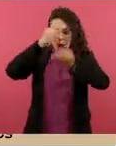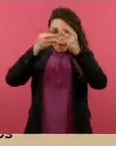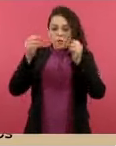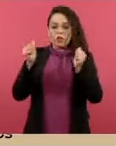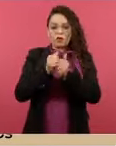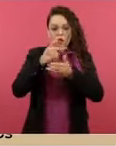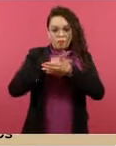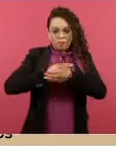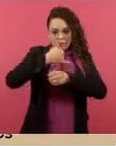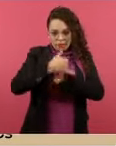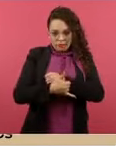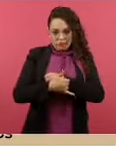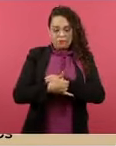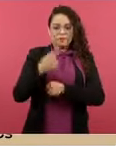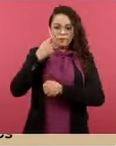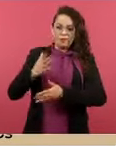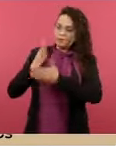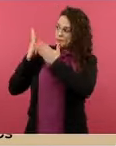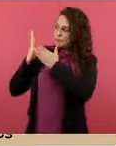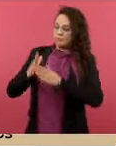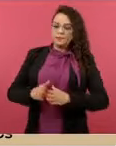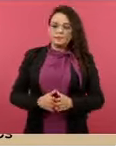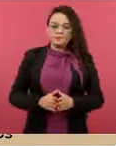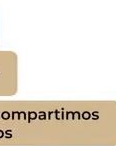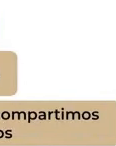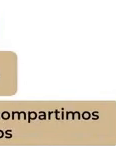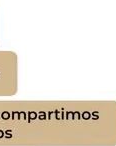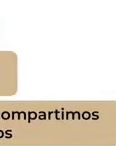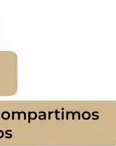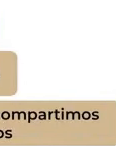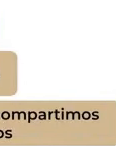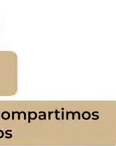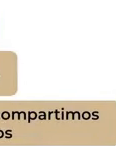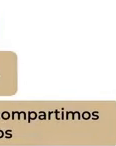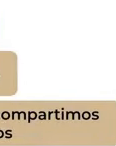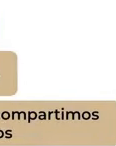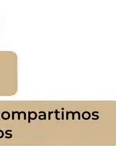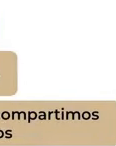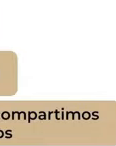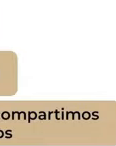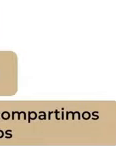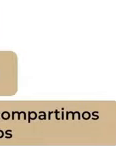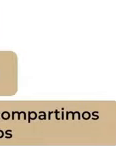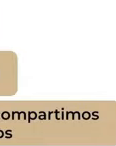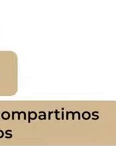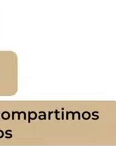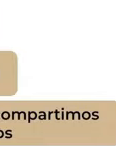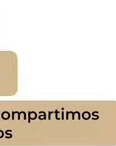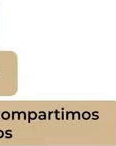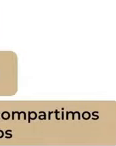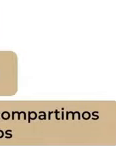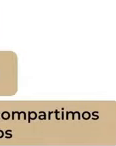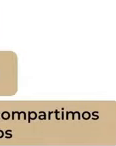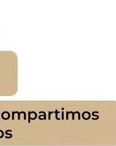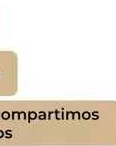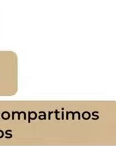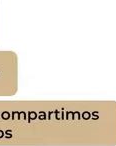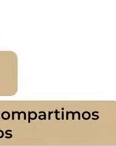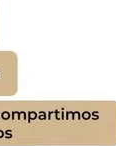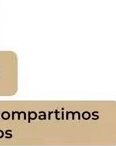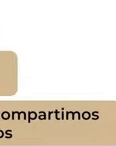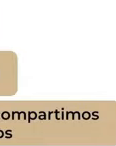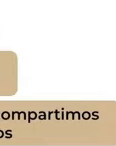El aprendizaje basado en proyectos es una metodología ya de antaño, les puedo decir que tiene más de un siglo, empezó a echarse